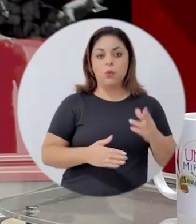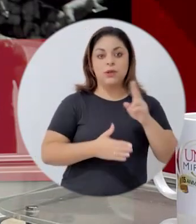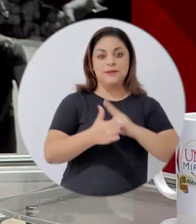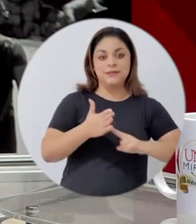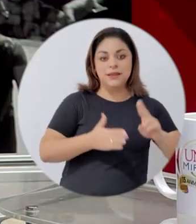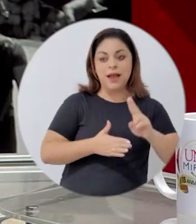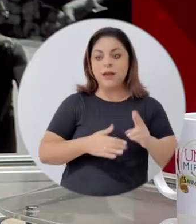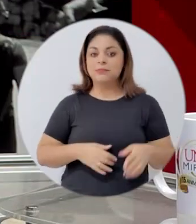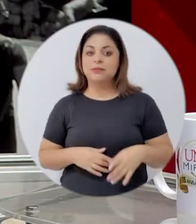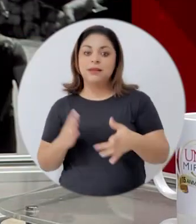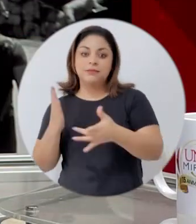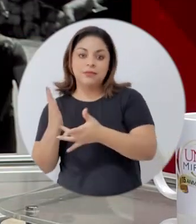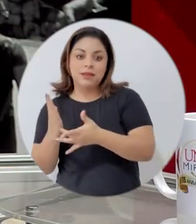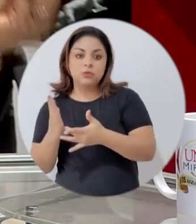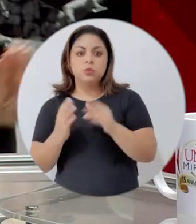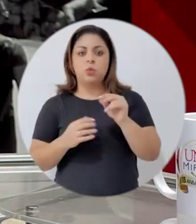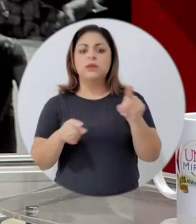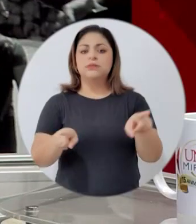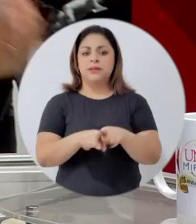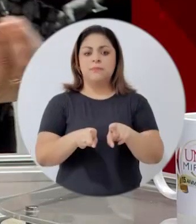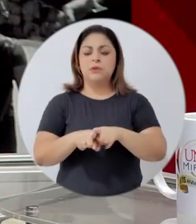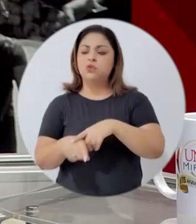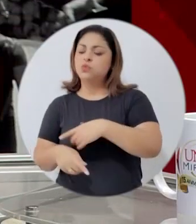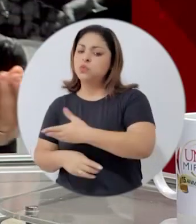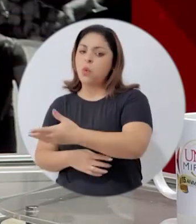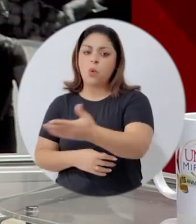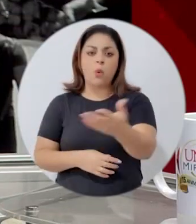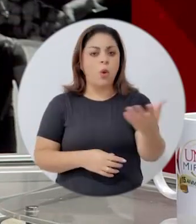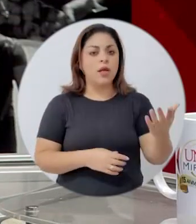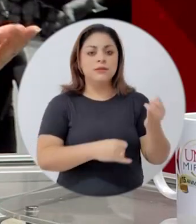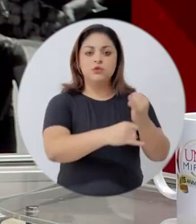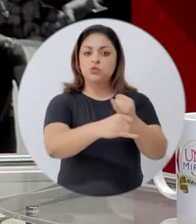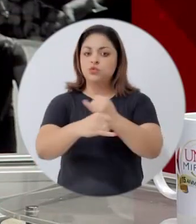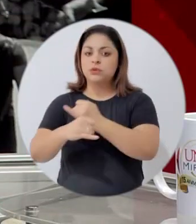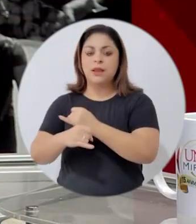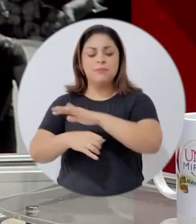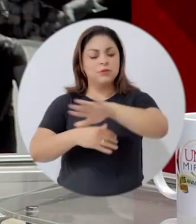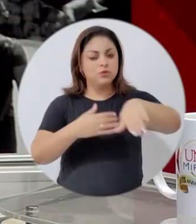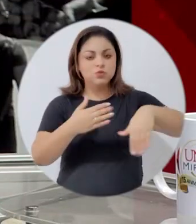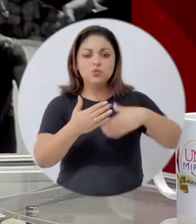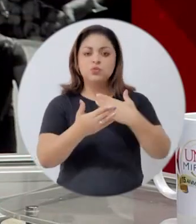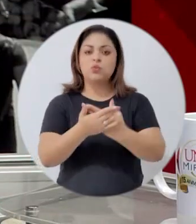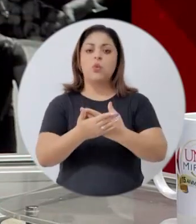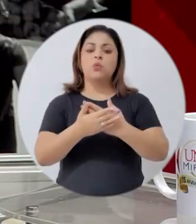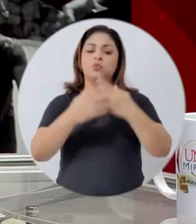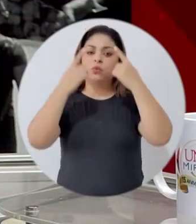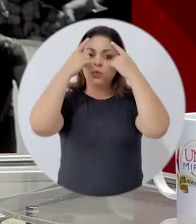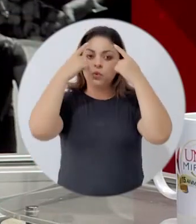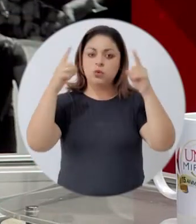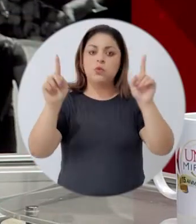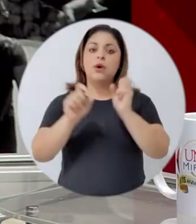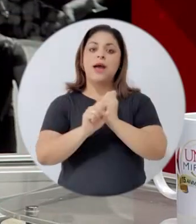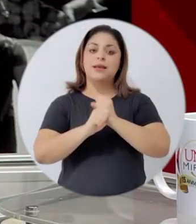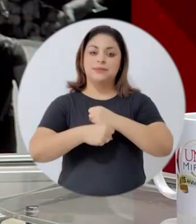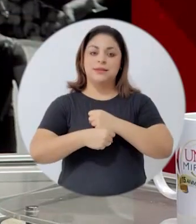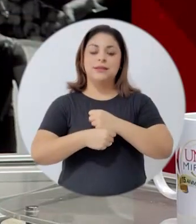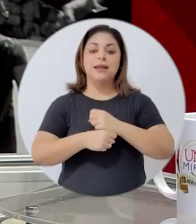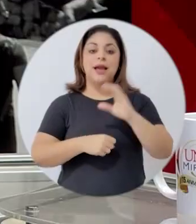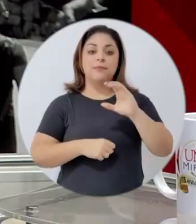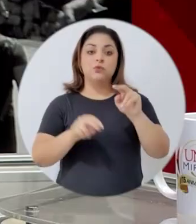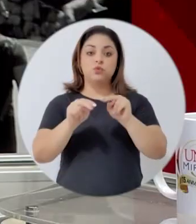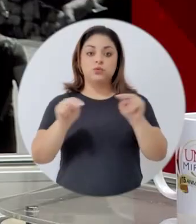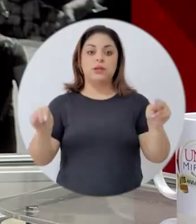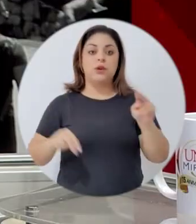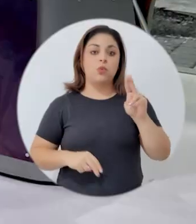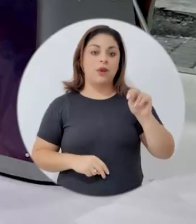las instancias técnicas, sino que también ha habido todo un proceso institucional para que toda la gente se case con esta idea de ser carbono neutral en la UNA.